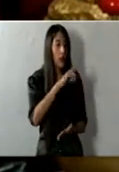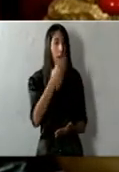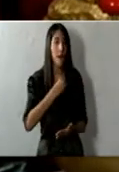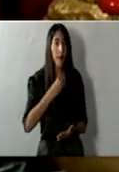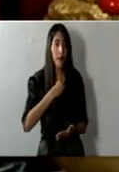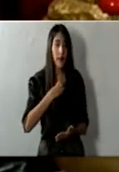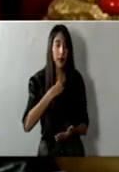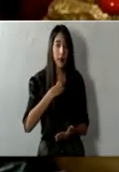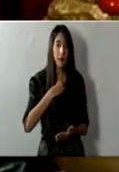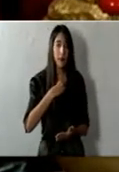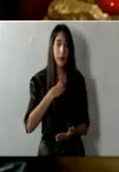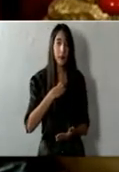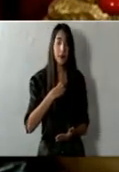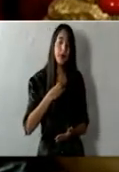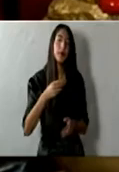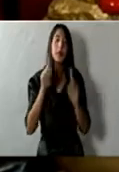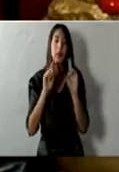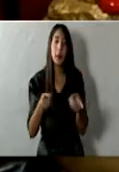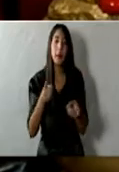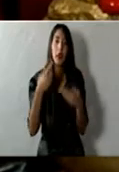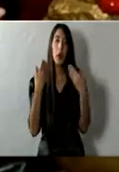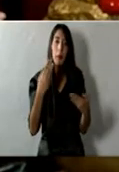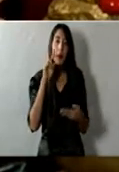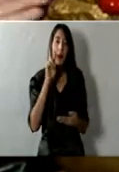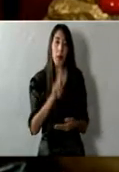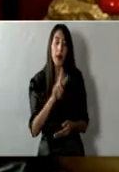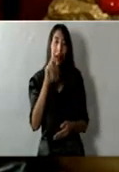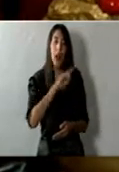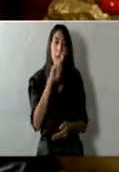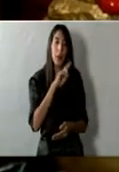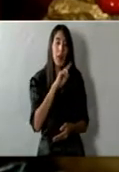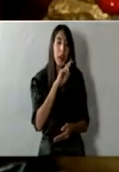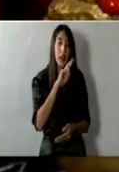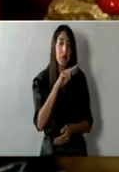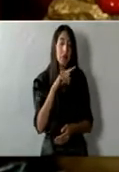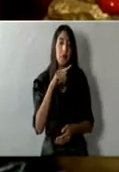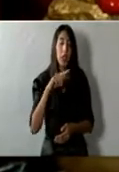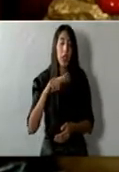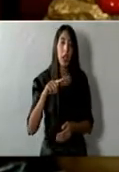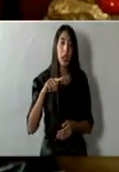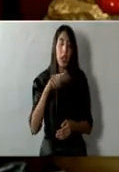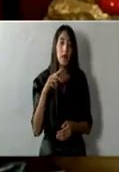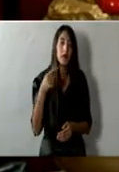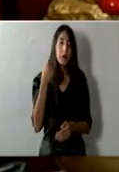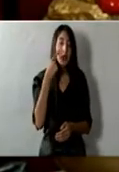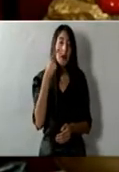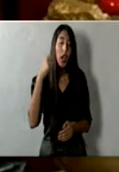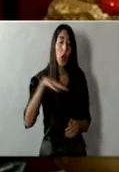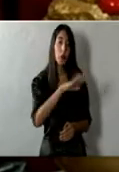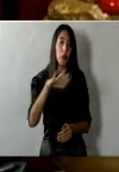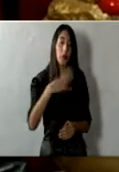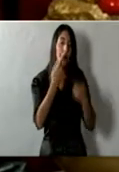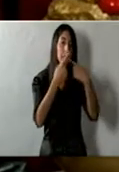también podemos ver que ella, a pesar que no iba a ninguna iglesia, que no era de la nación de Israel y que no conocía la